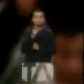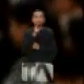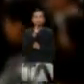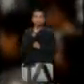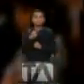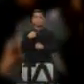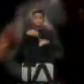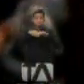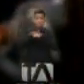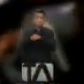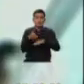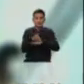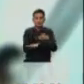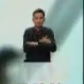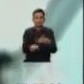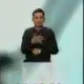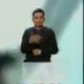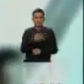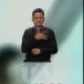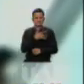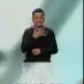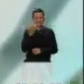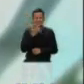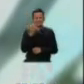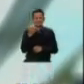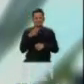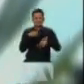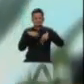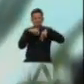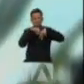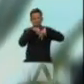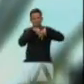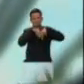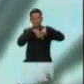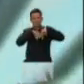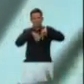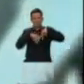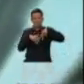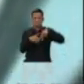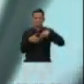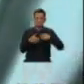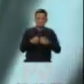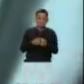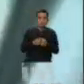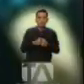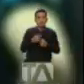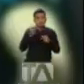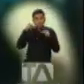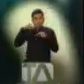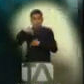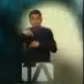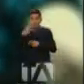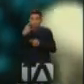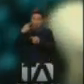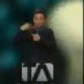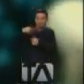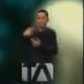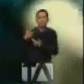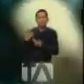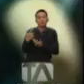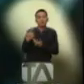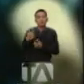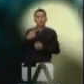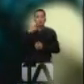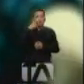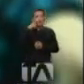llegar a su destino sintió un líquido caliente que se deslizaba por sus piernas y su falda. Cuando miró hacia atrás, descubrió que